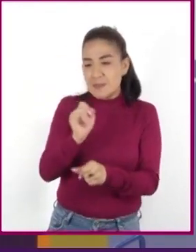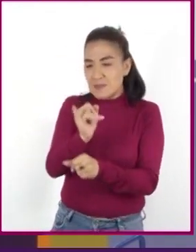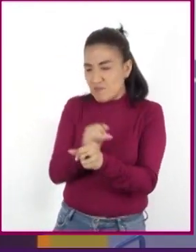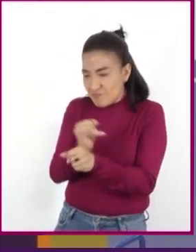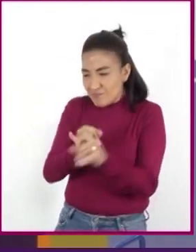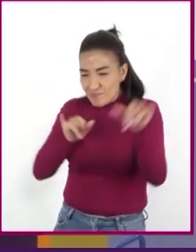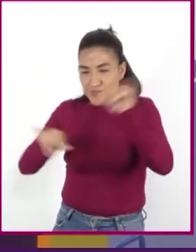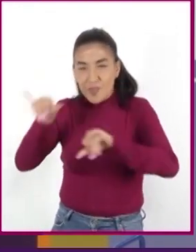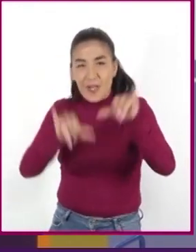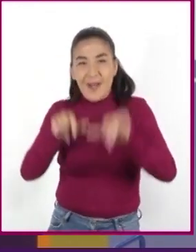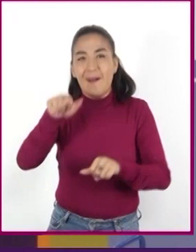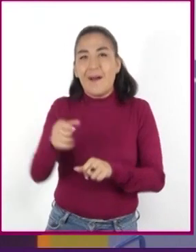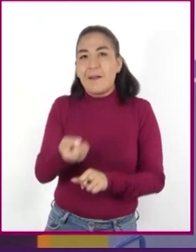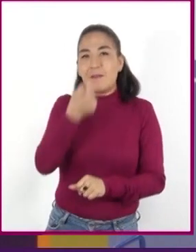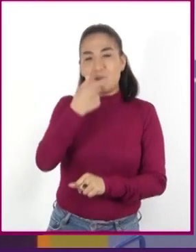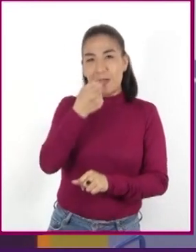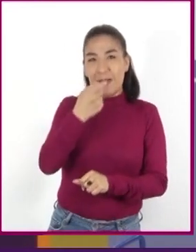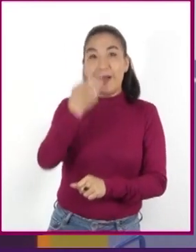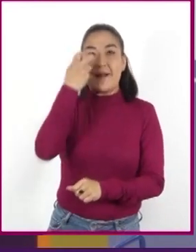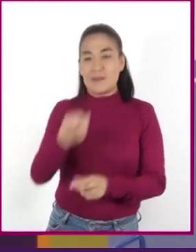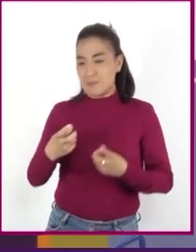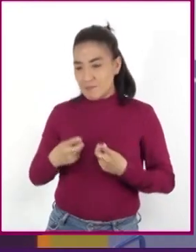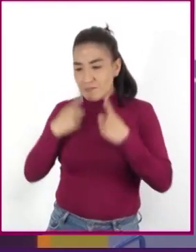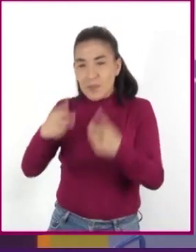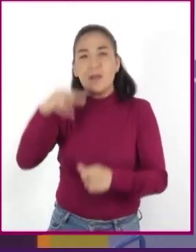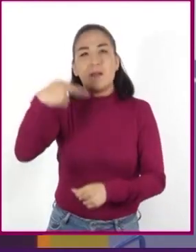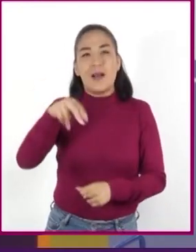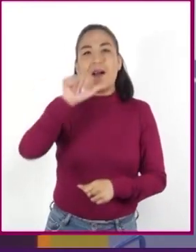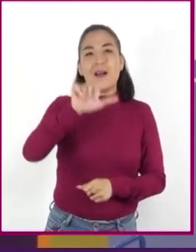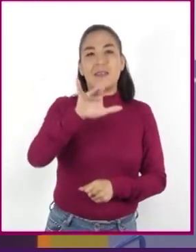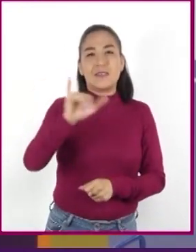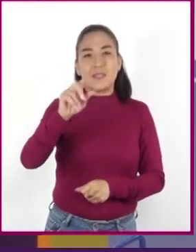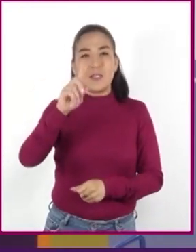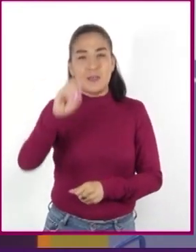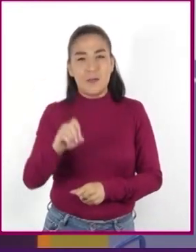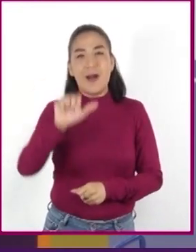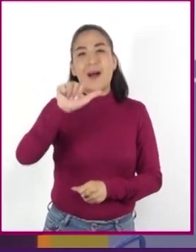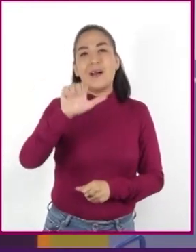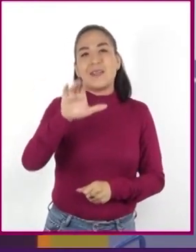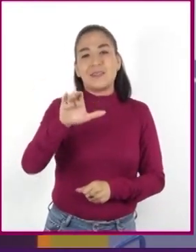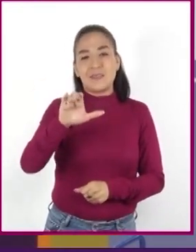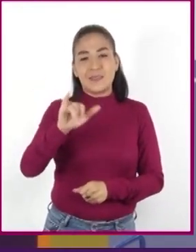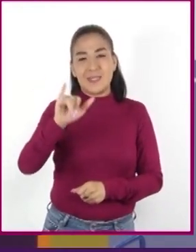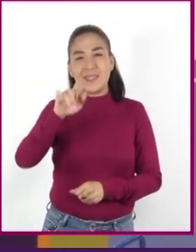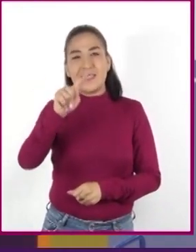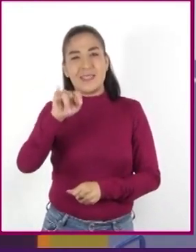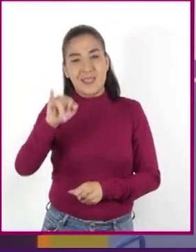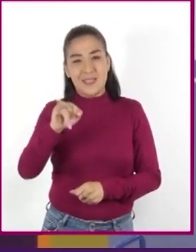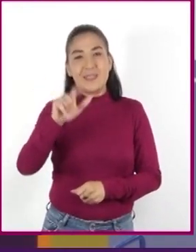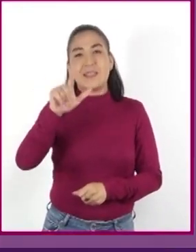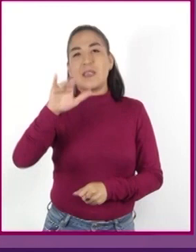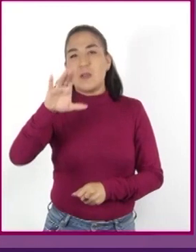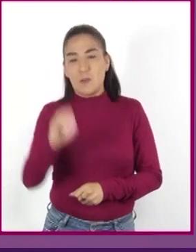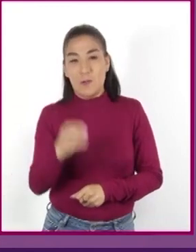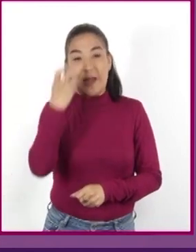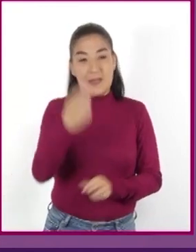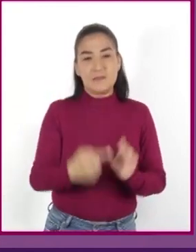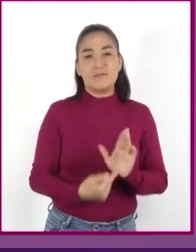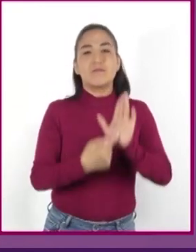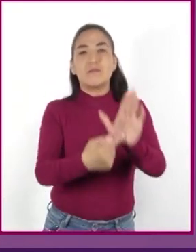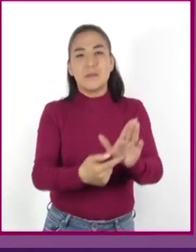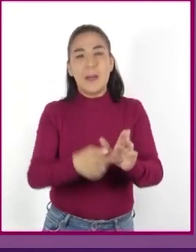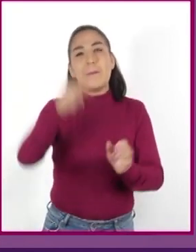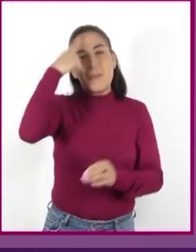los árboles de sauce. Le dio el nombre de ácido acetil salicílico. La sustancia demostró tener